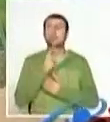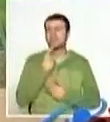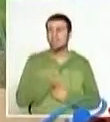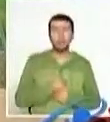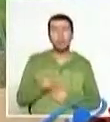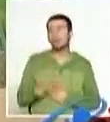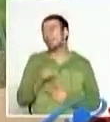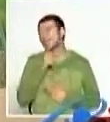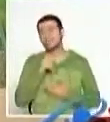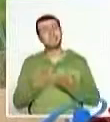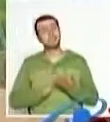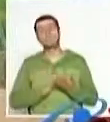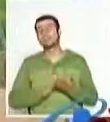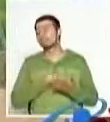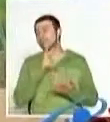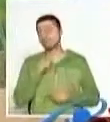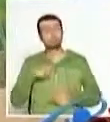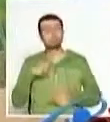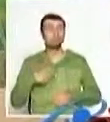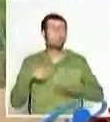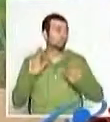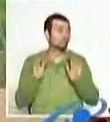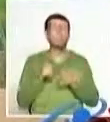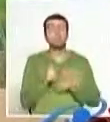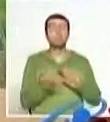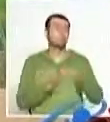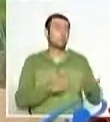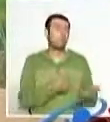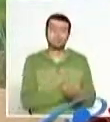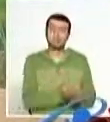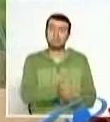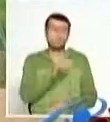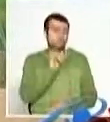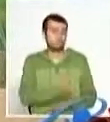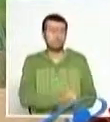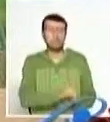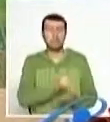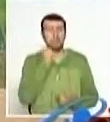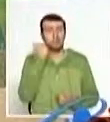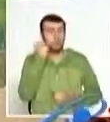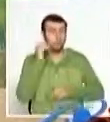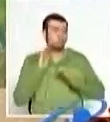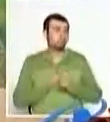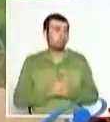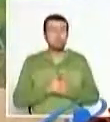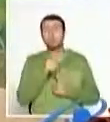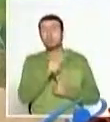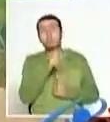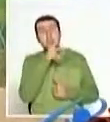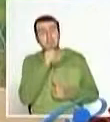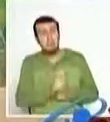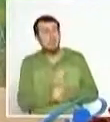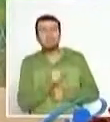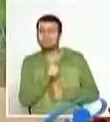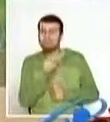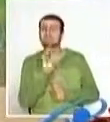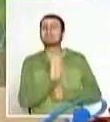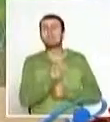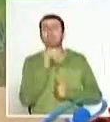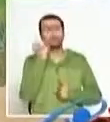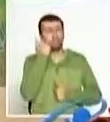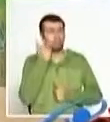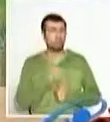que hacerle. Pues usted tiene que morir con esa enfermedad. Lo que usted tiene es por la edad. Es muy